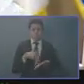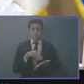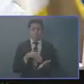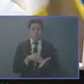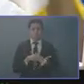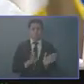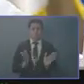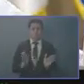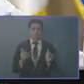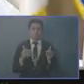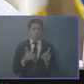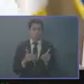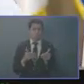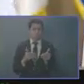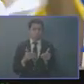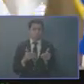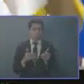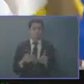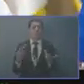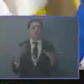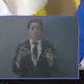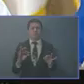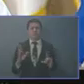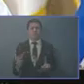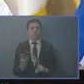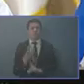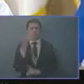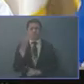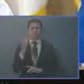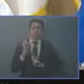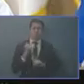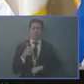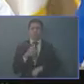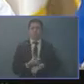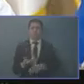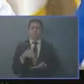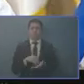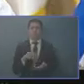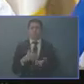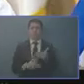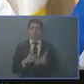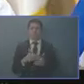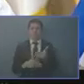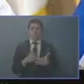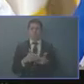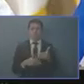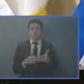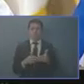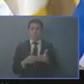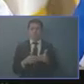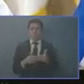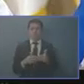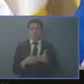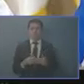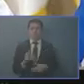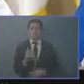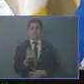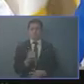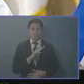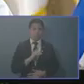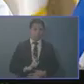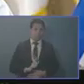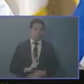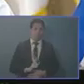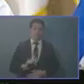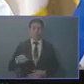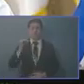contención. Habríamos logrado reafirmar mecanismos para el retorno de nuestros compatriotas